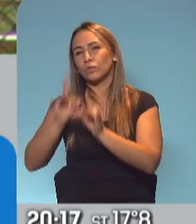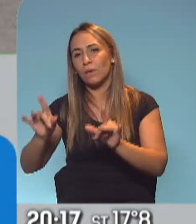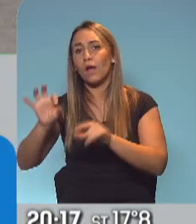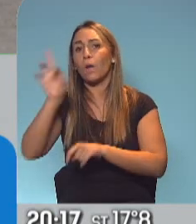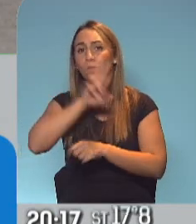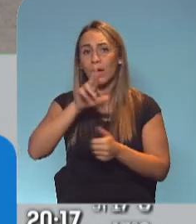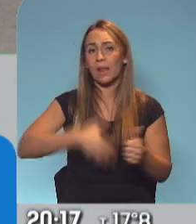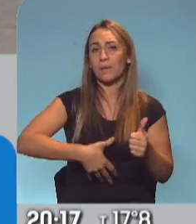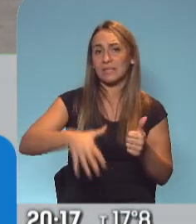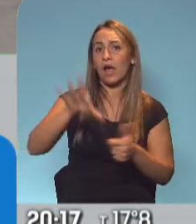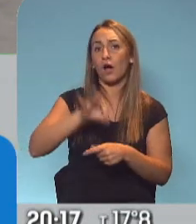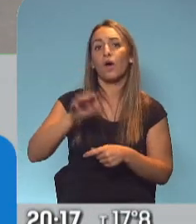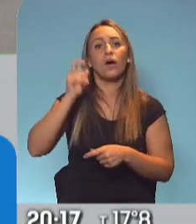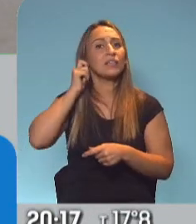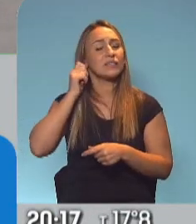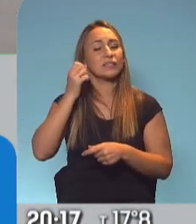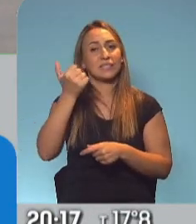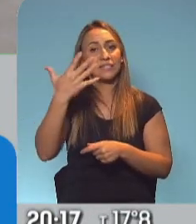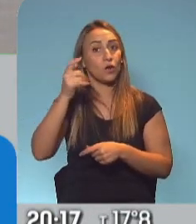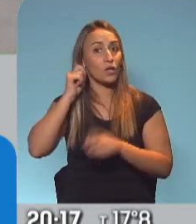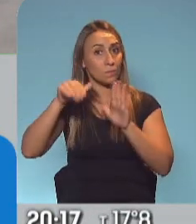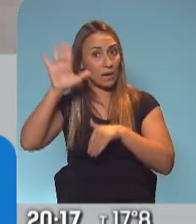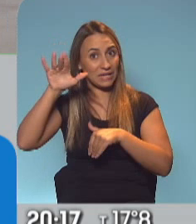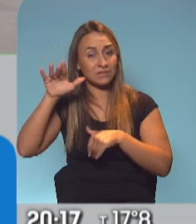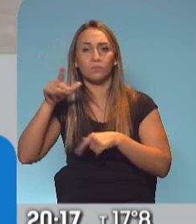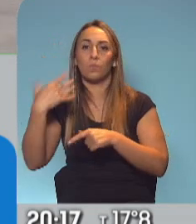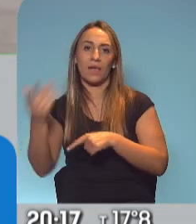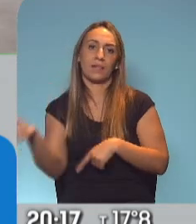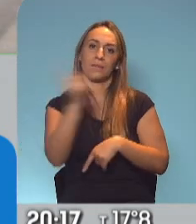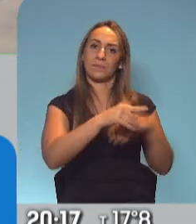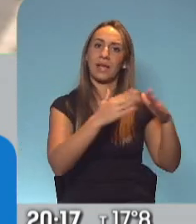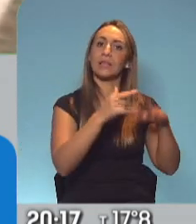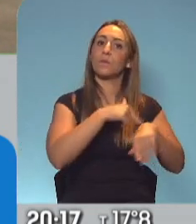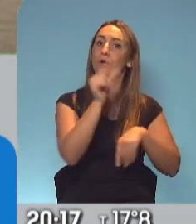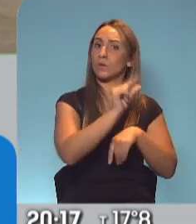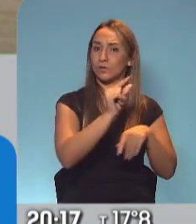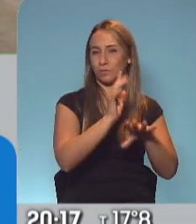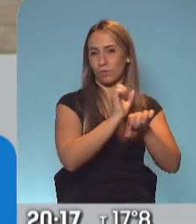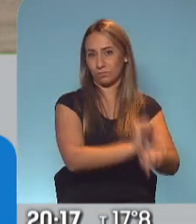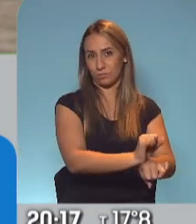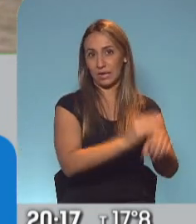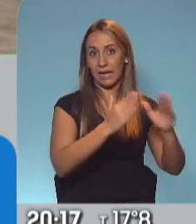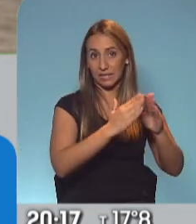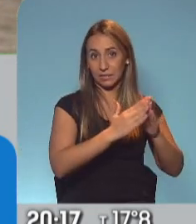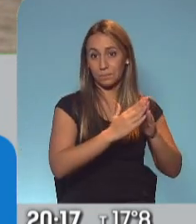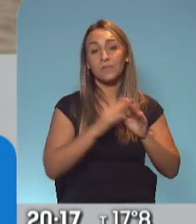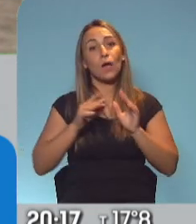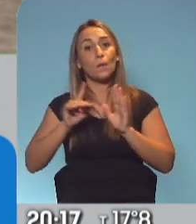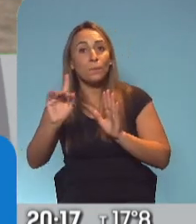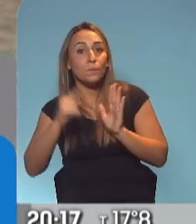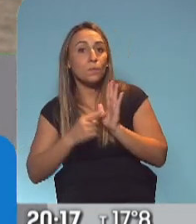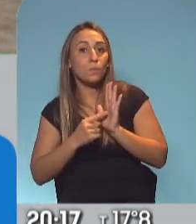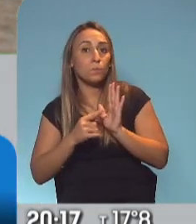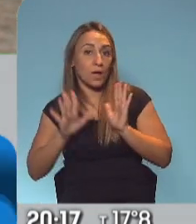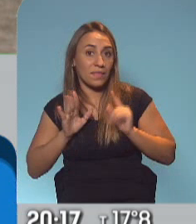mayores de 65 años. Pero también, en otro párrafo que estaba leyendo hace un rato de la resolución, aclara que puede incluir a presos